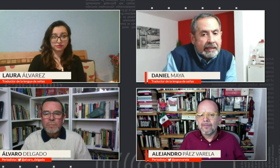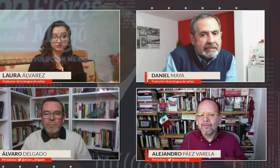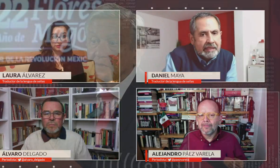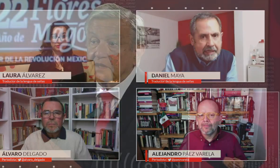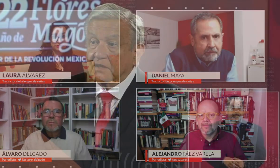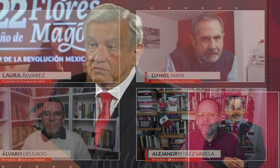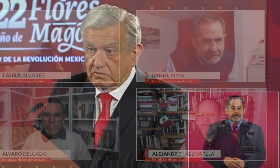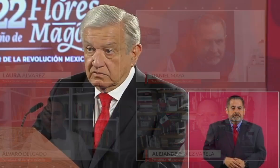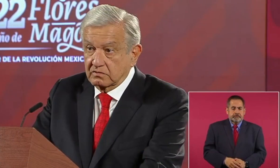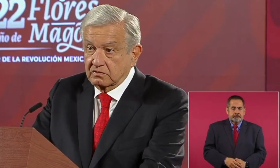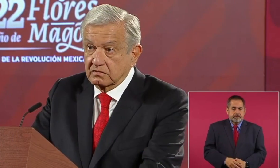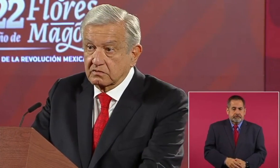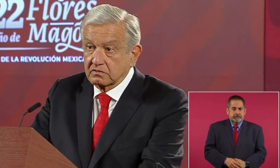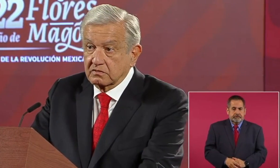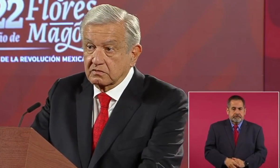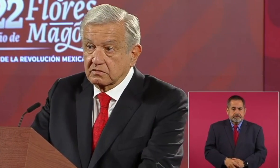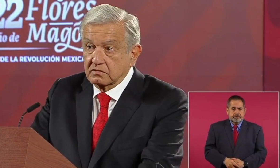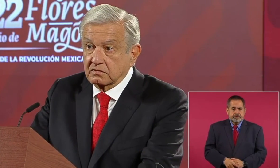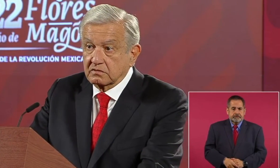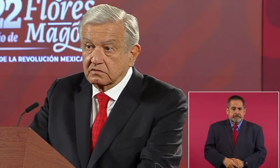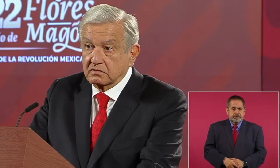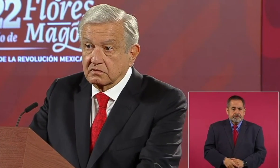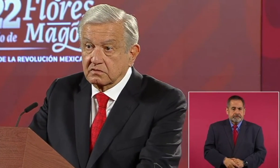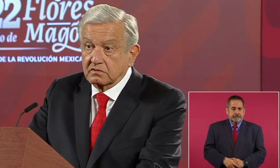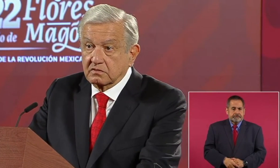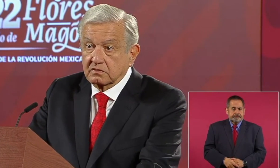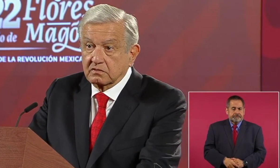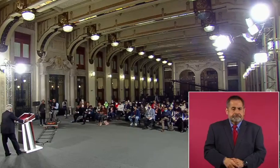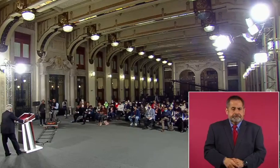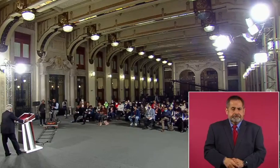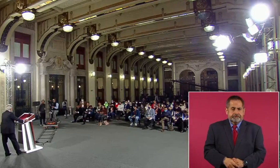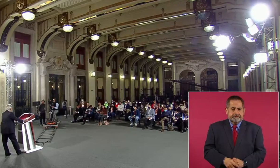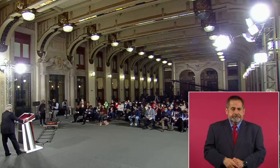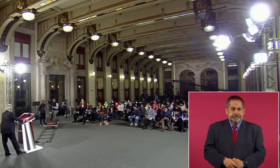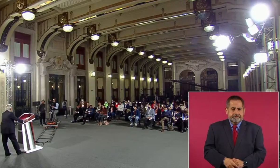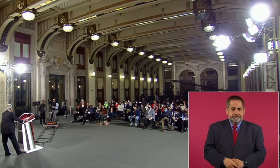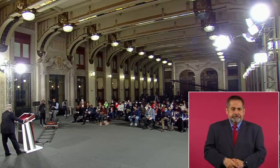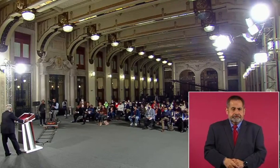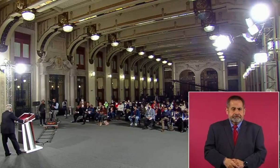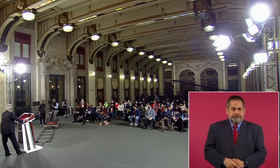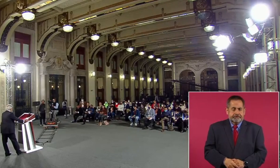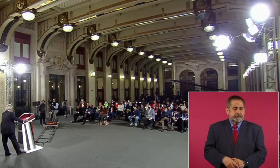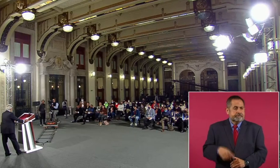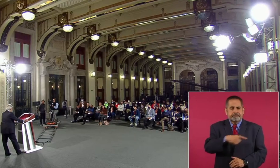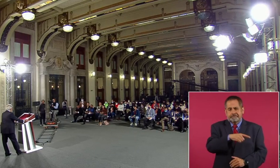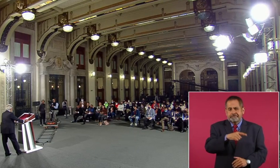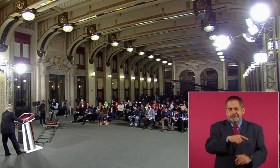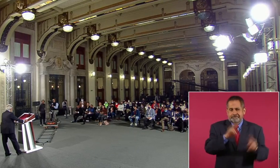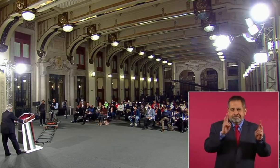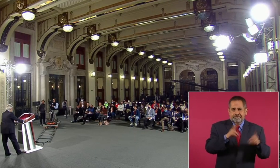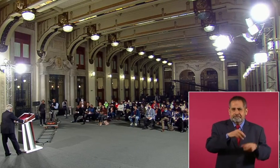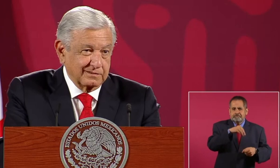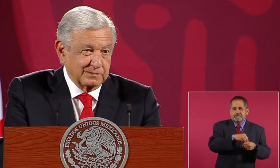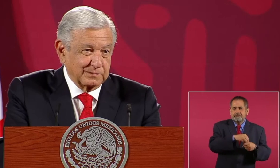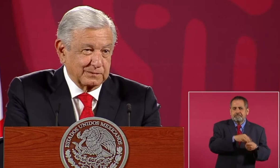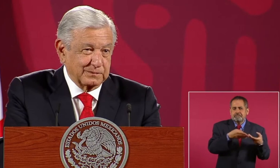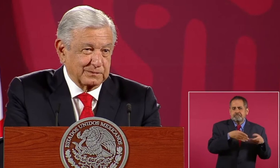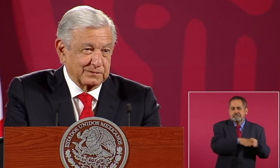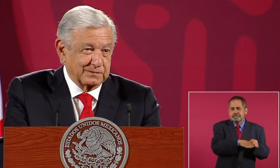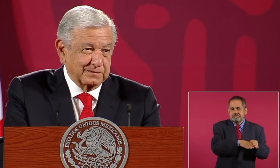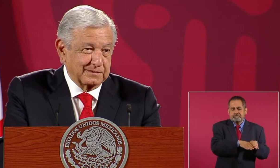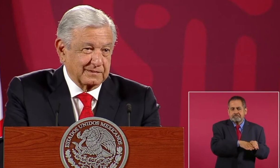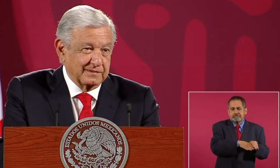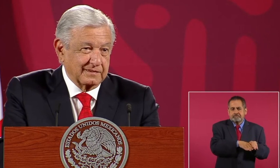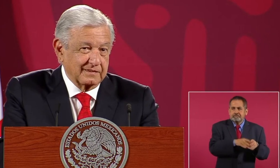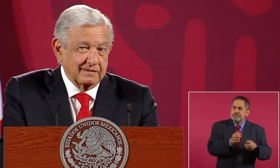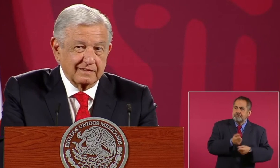sordos hablantes de la lengua de señas. Y se necesitan intérpretes en los hospitales, en las escuelas, en centros de salud,